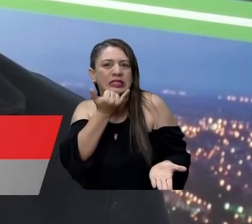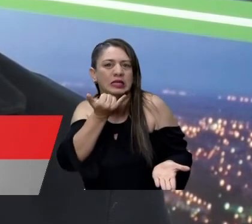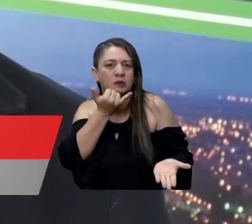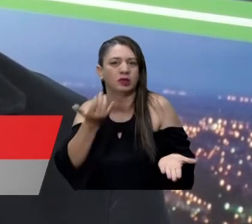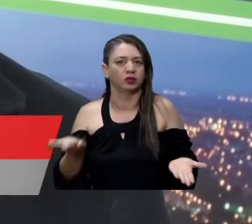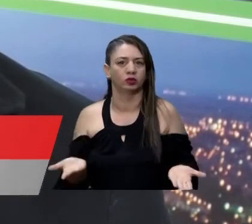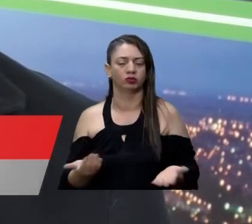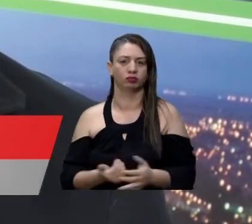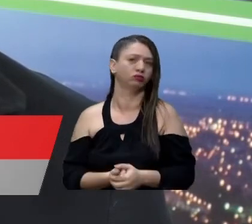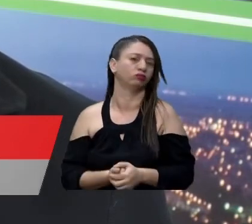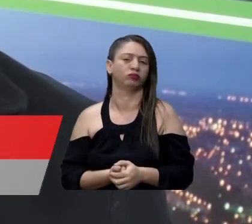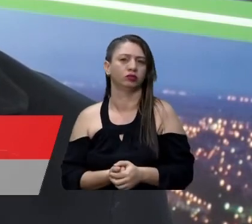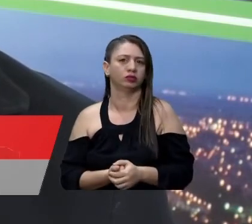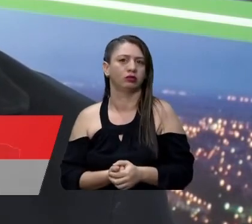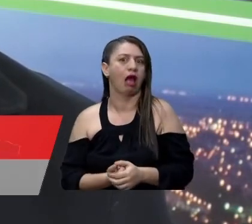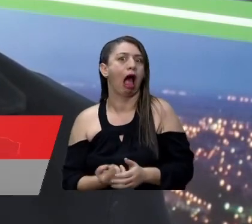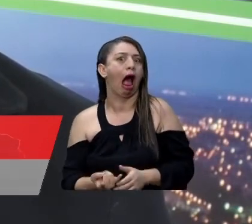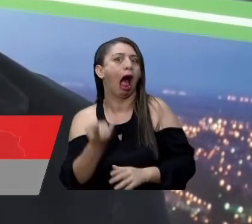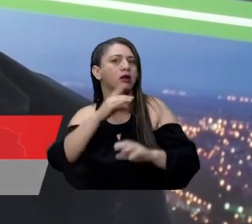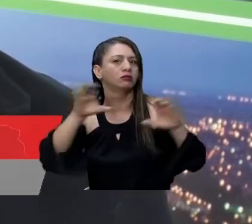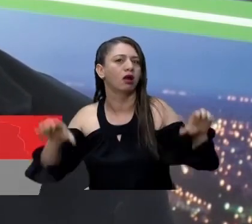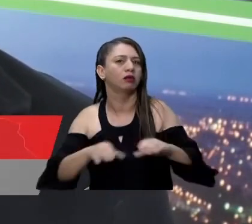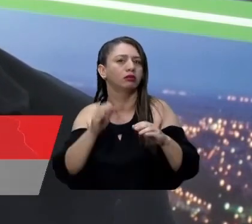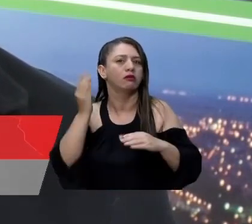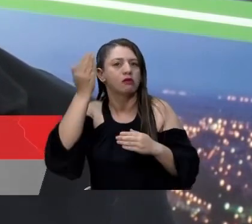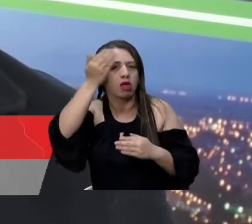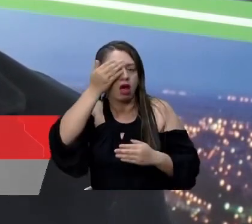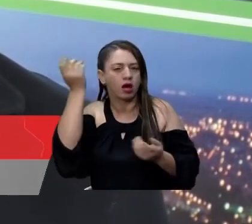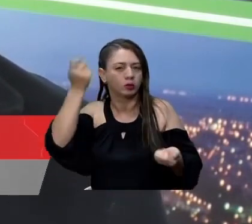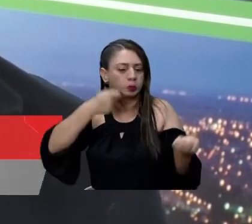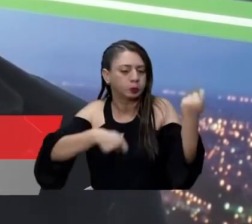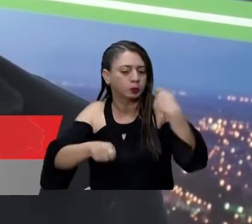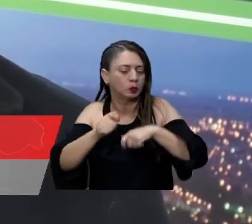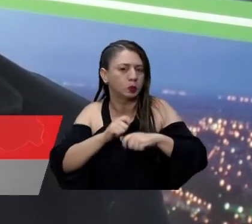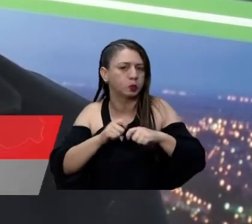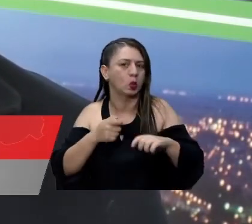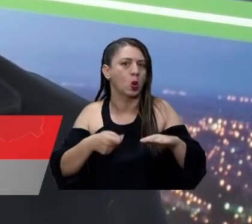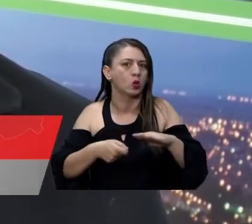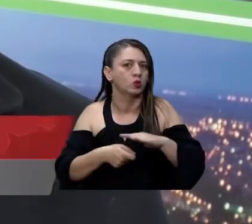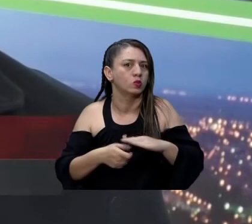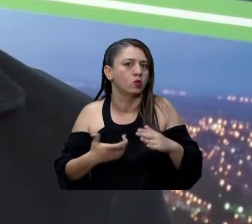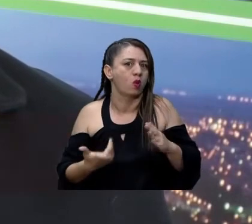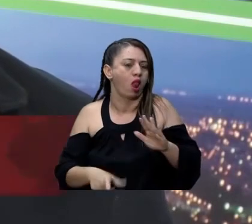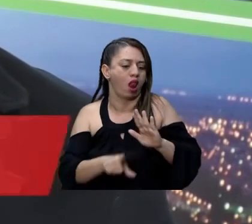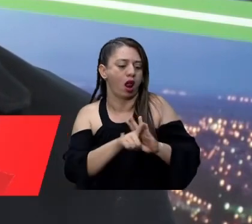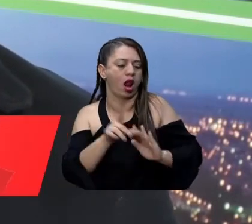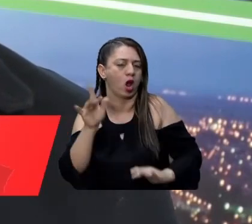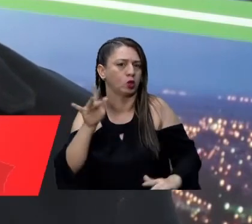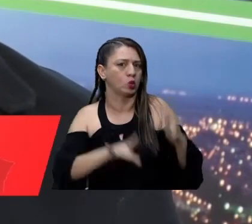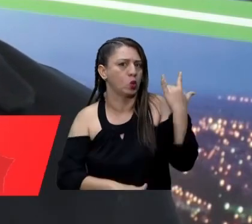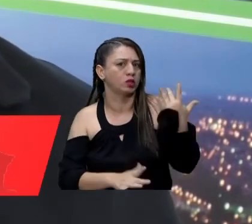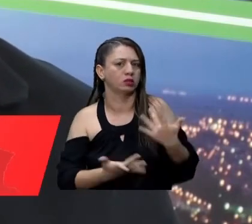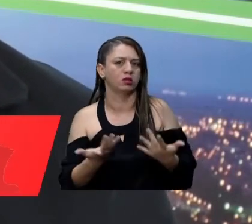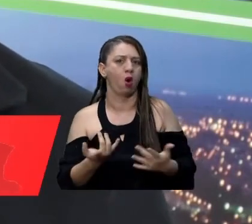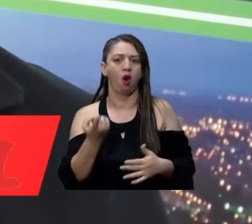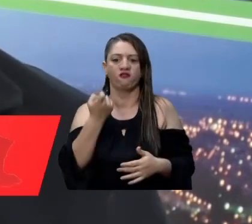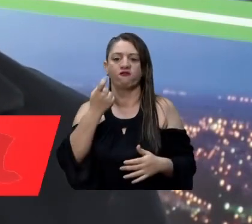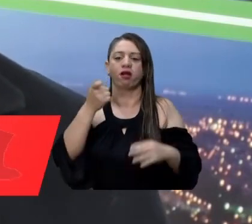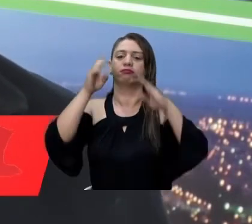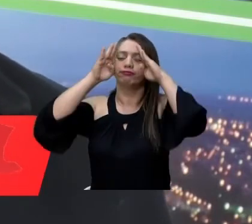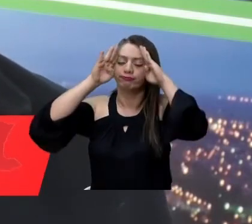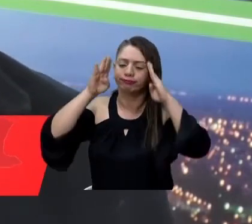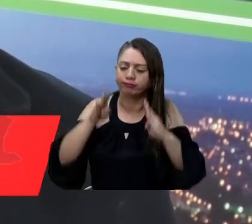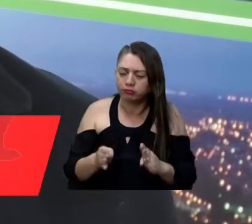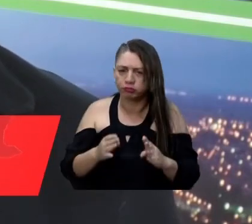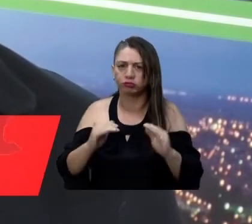de este hecho, si hay algún tipo de actividad ilícita o realmente simplemente es una falta de atención a